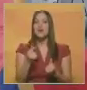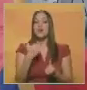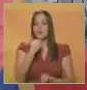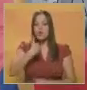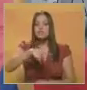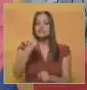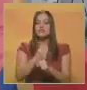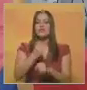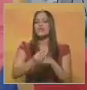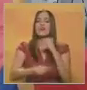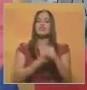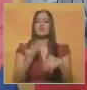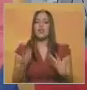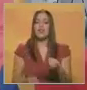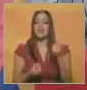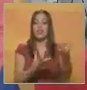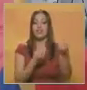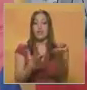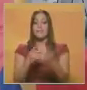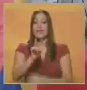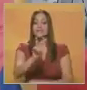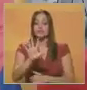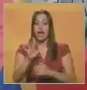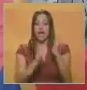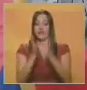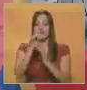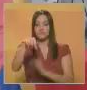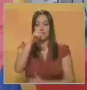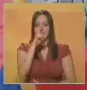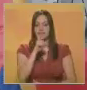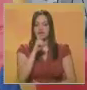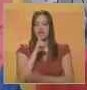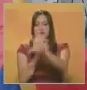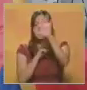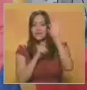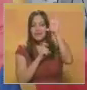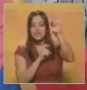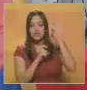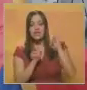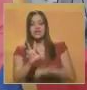próxima jornada se realizará el 25 de abril de este año. Seleccionarán a un